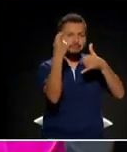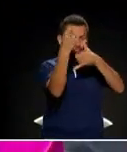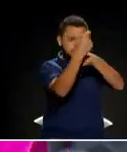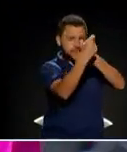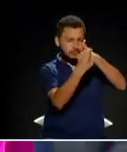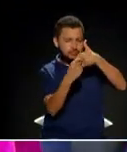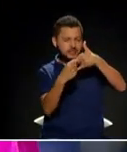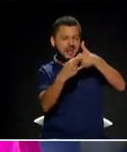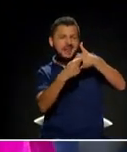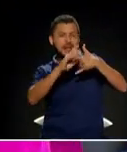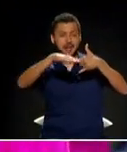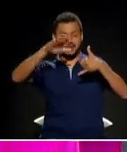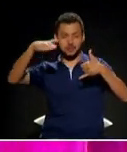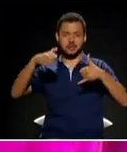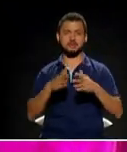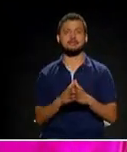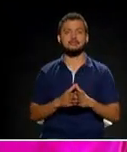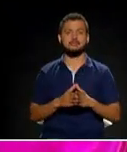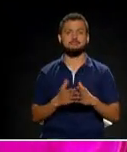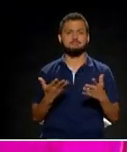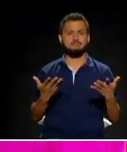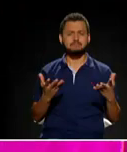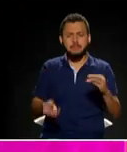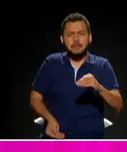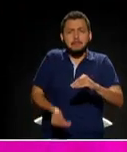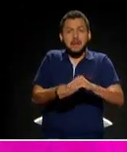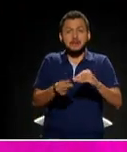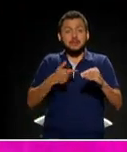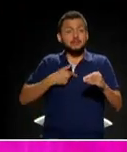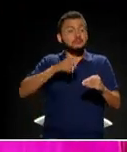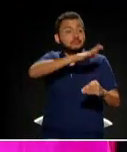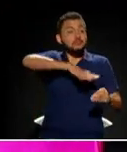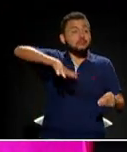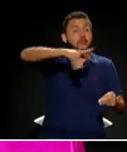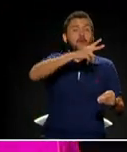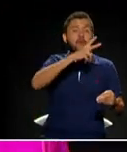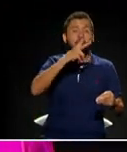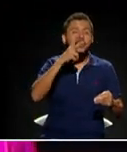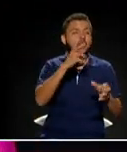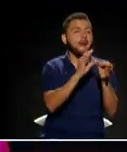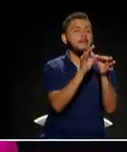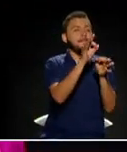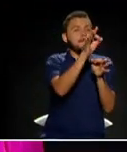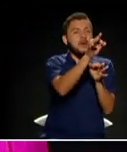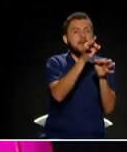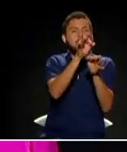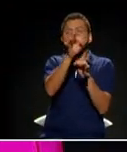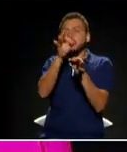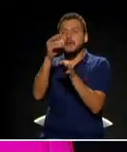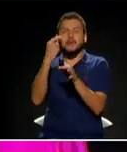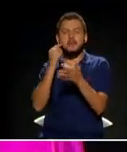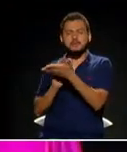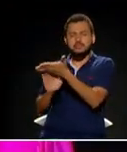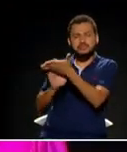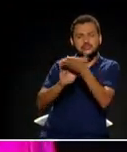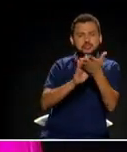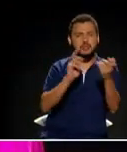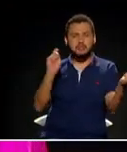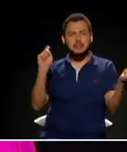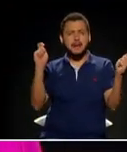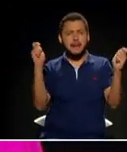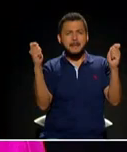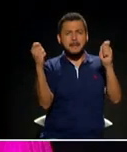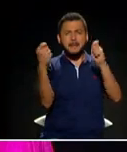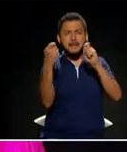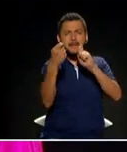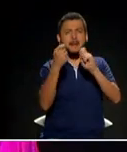componente clave desde el punto de vista rural yo creo que se necesita para poder llevar a cabo esos planes que se han